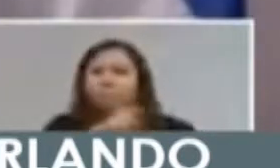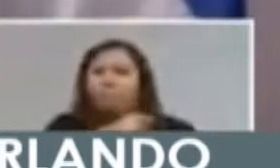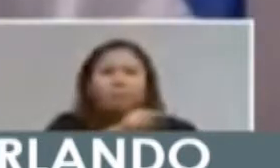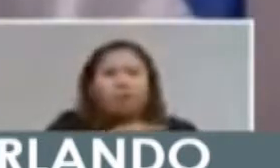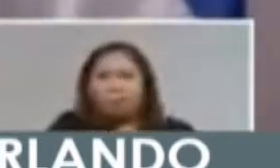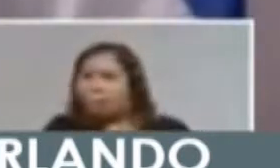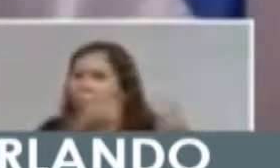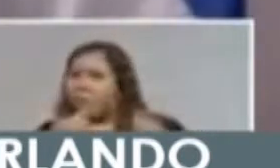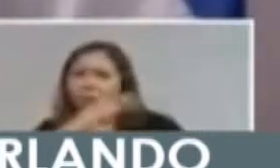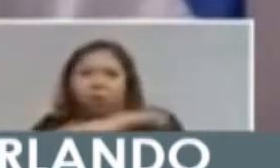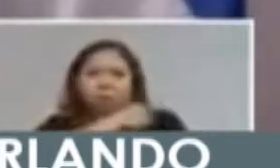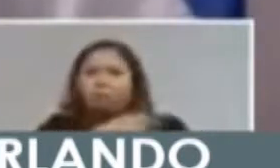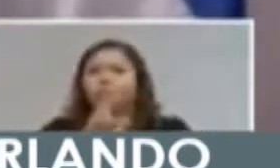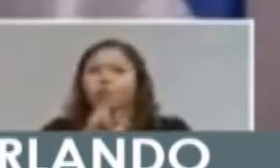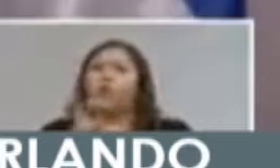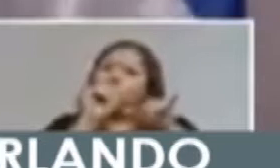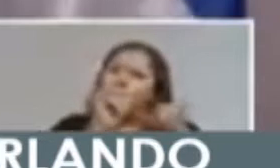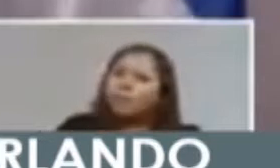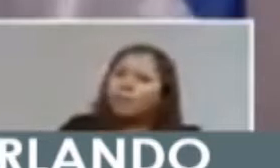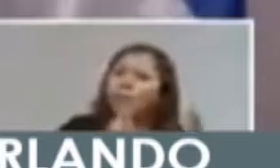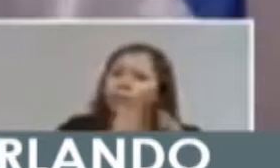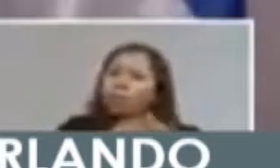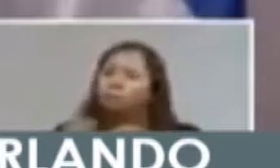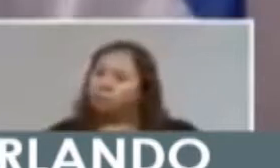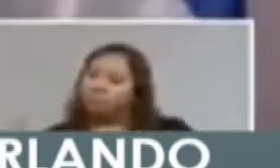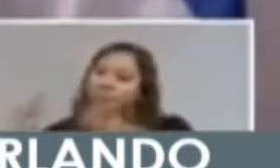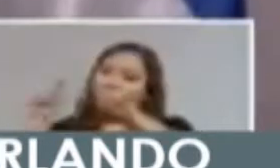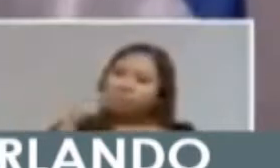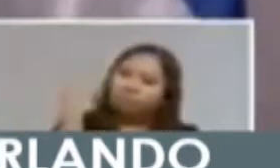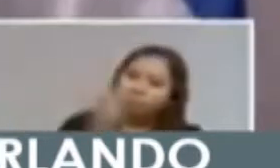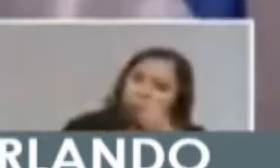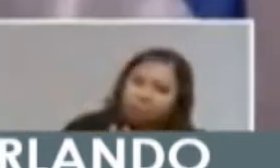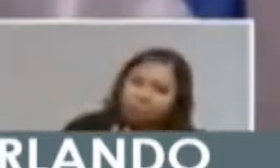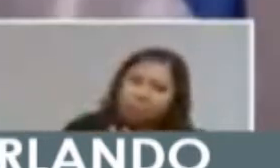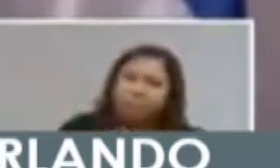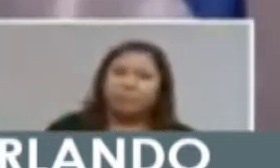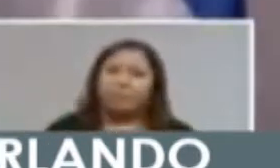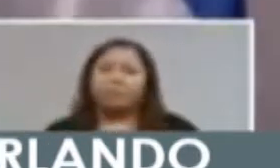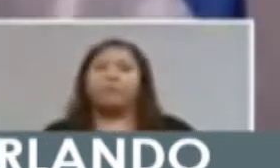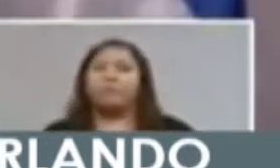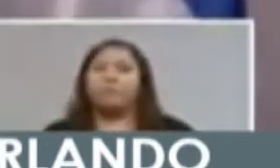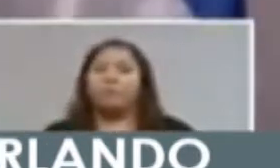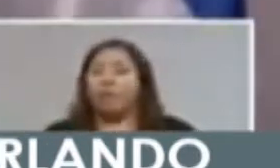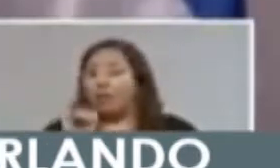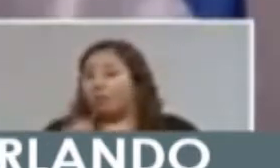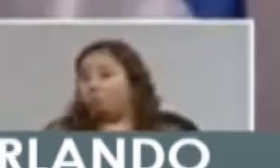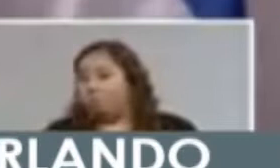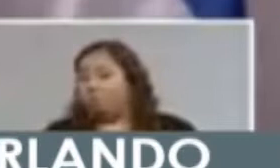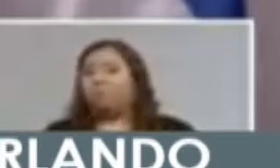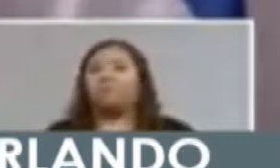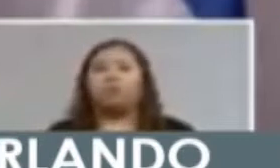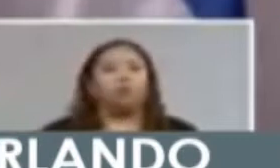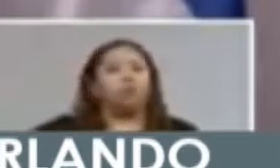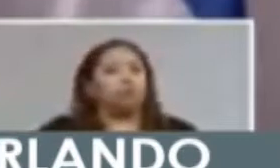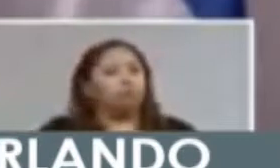para superar la enfermedad. El gobernante anunció a la prensa que seguirá ejerciendo funciones mediante teletrabajo. Hasta ahora Hernández y su